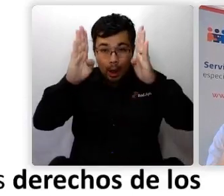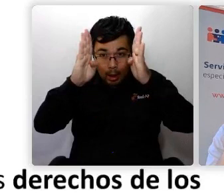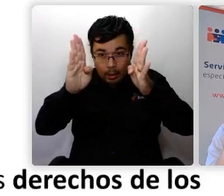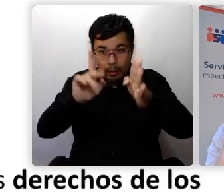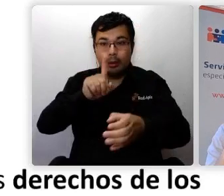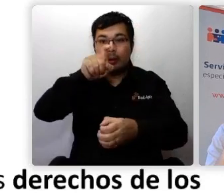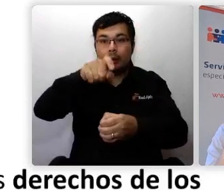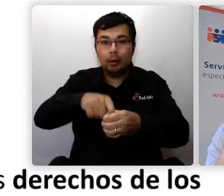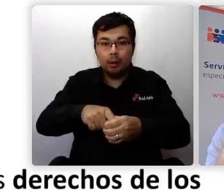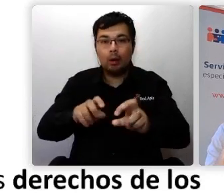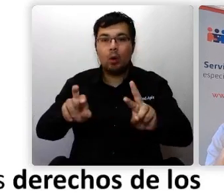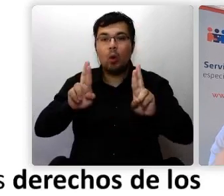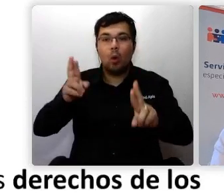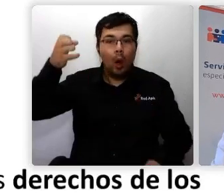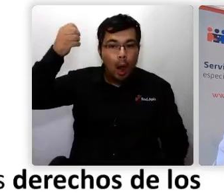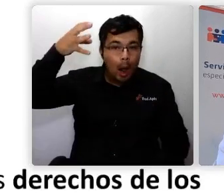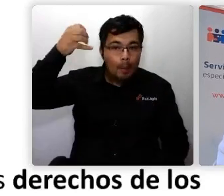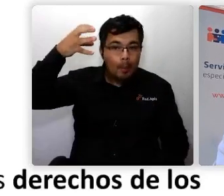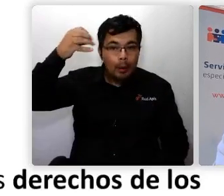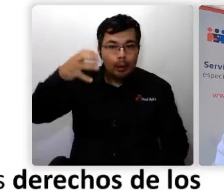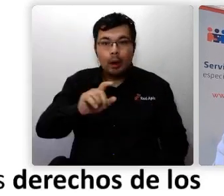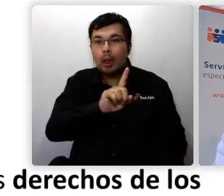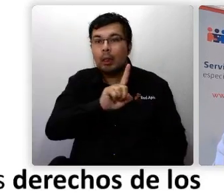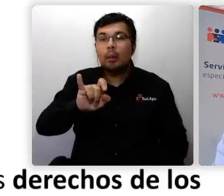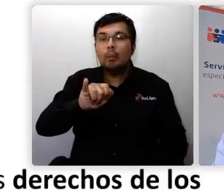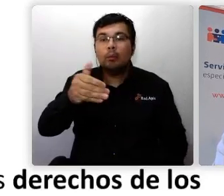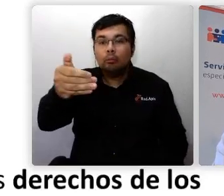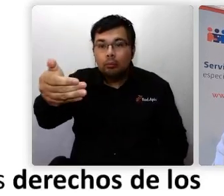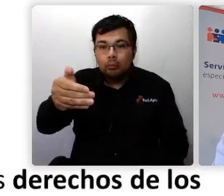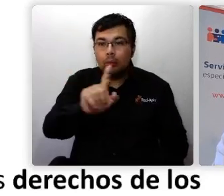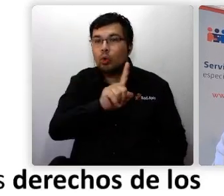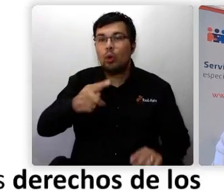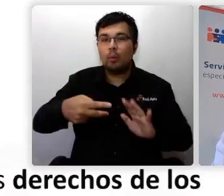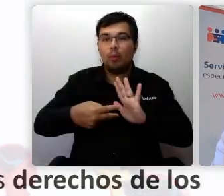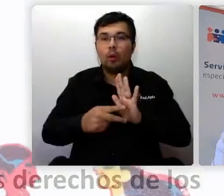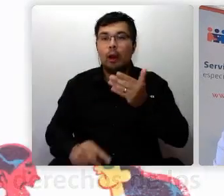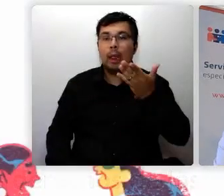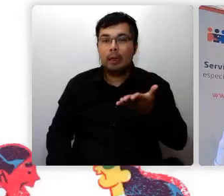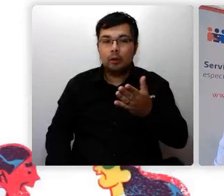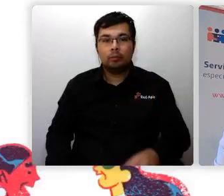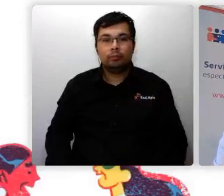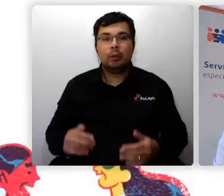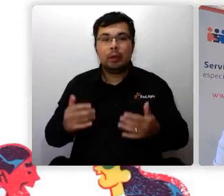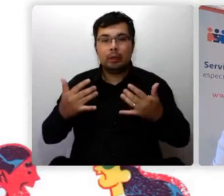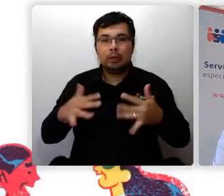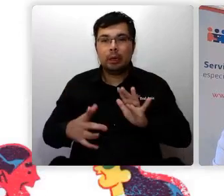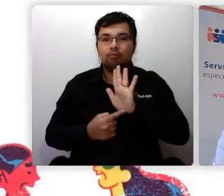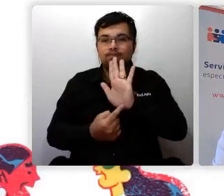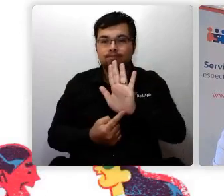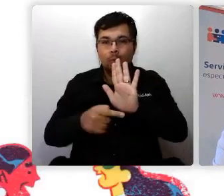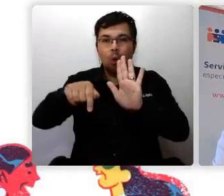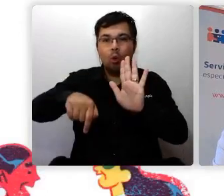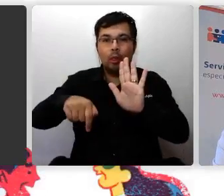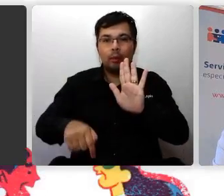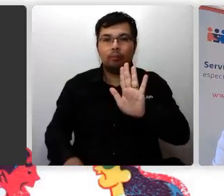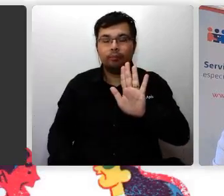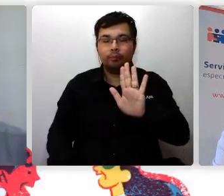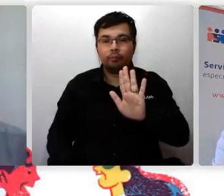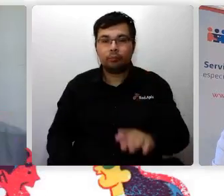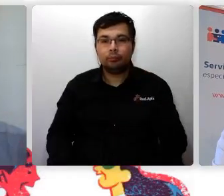aprenda y no caiga en problemas. Bueno, eso básicamente la presentación que teníamos por hoy día, les comenté